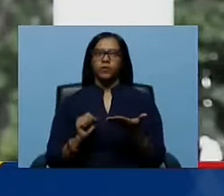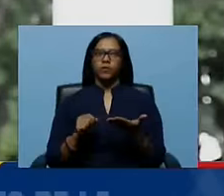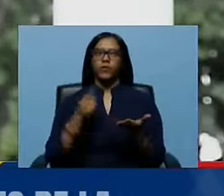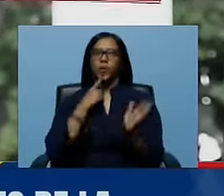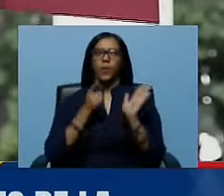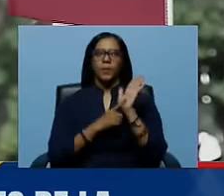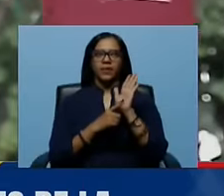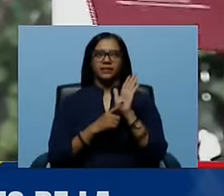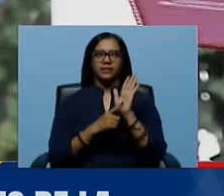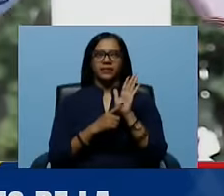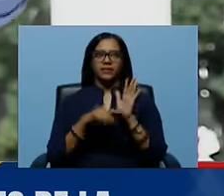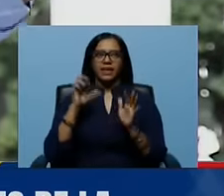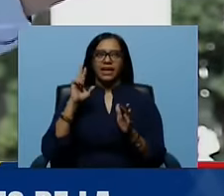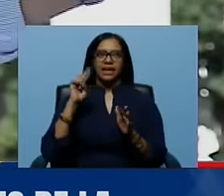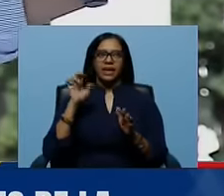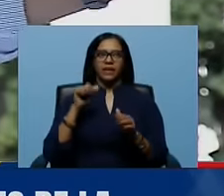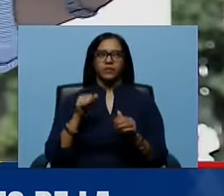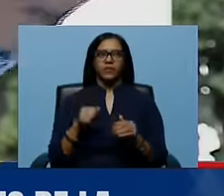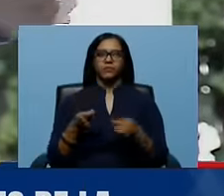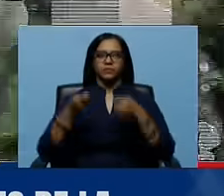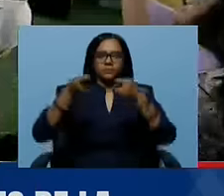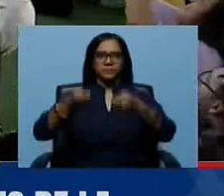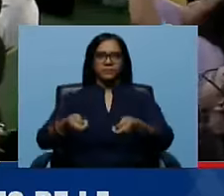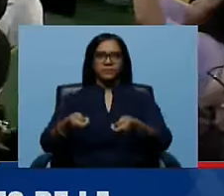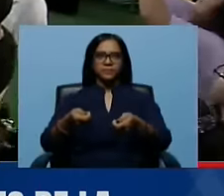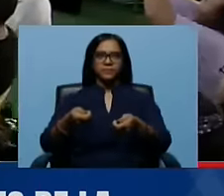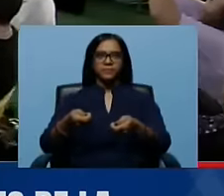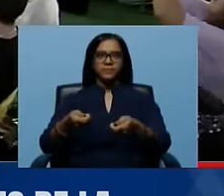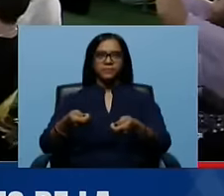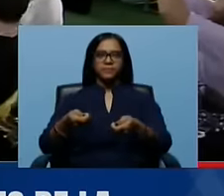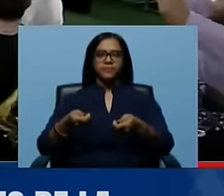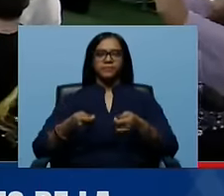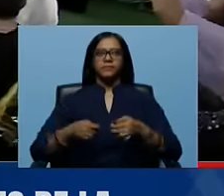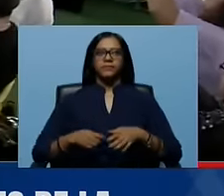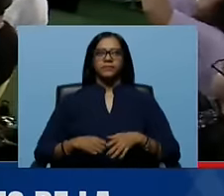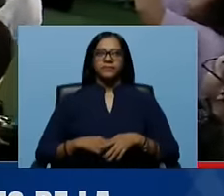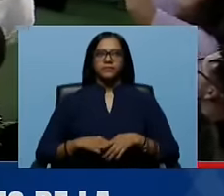Cúmplase, Ernesto Villegas. Dejo en tus manos.